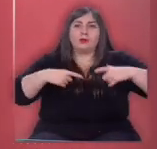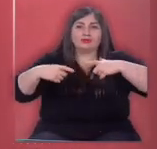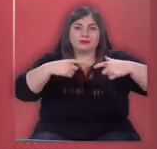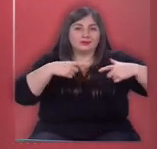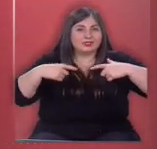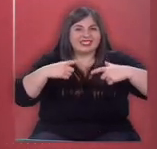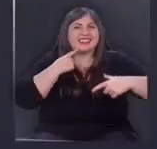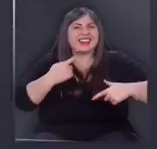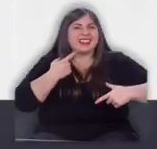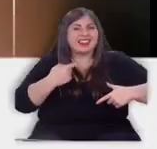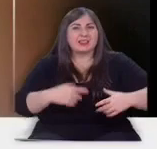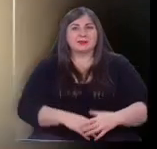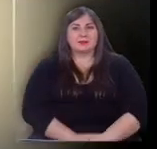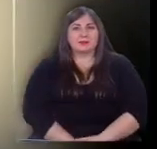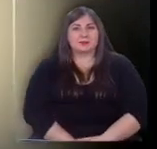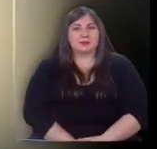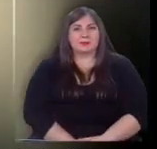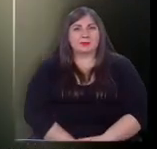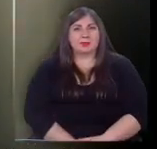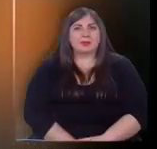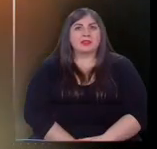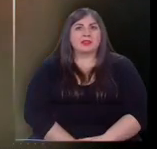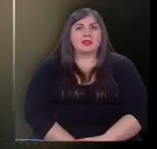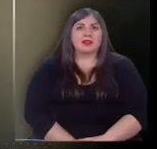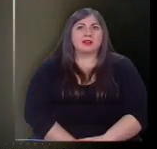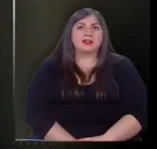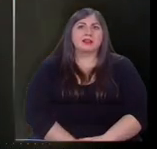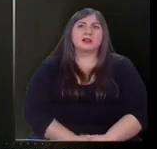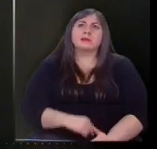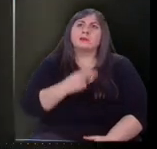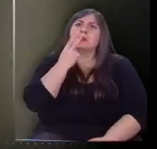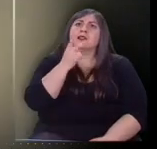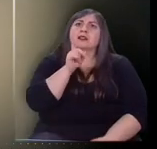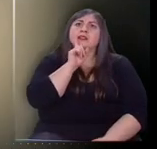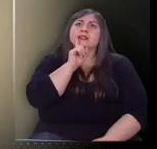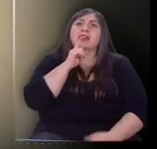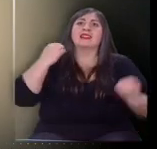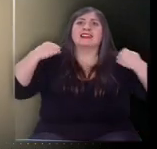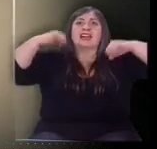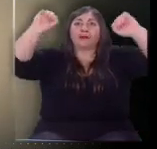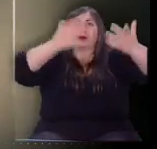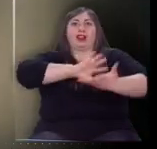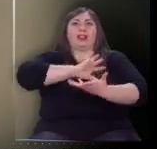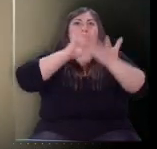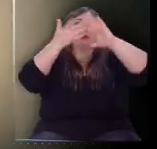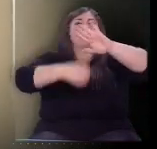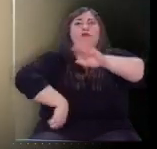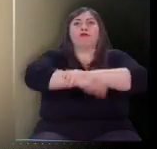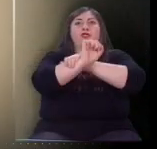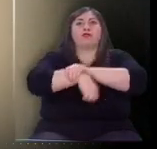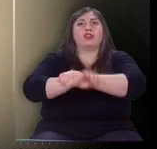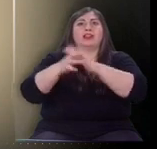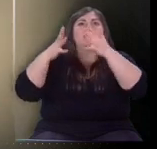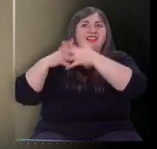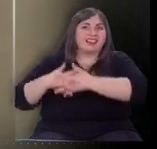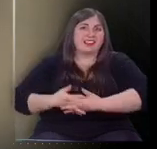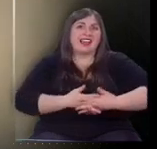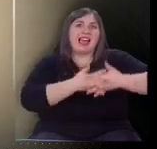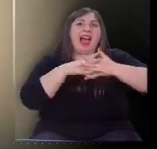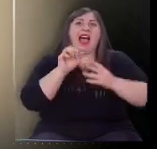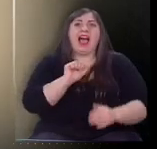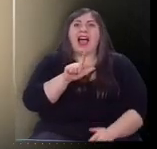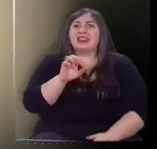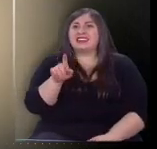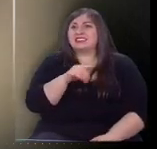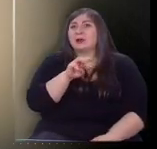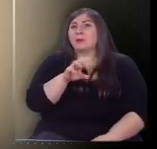Mira. Y acá, mira Iván, la campeona del mundo, la futbolista estadounidense Alex Morgan,